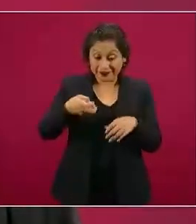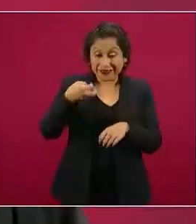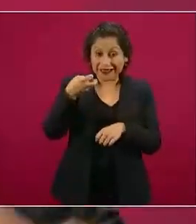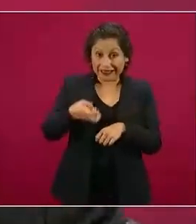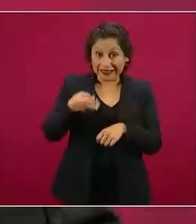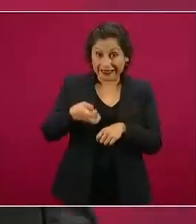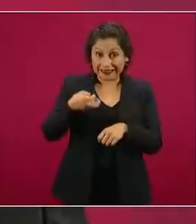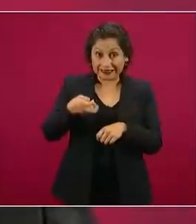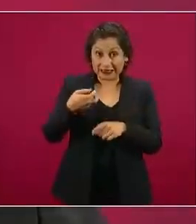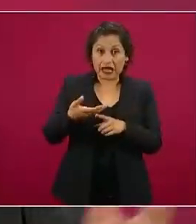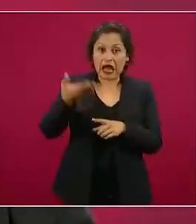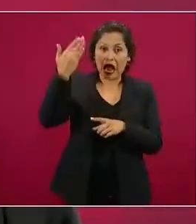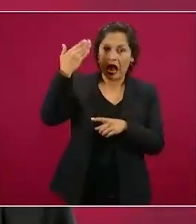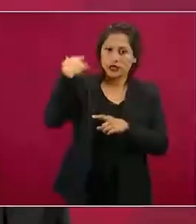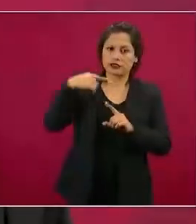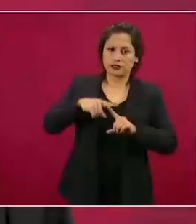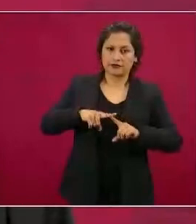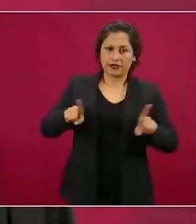porque no era así,